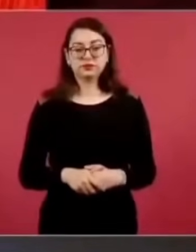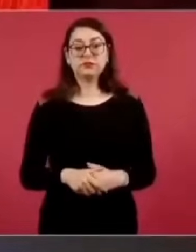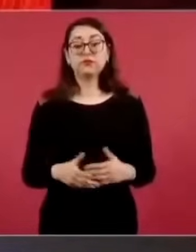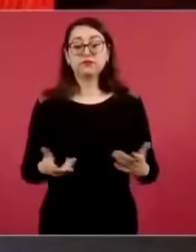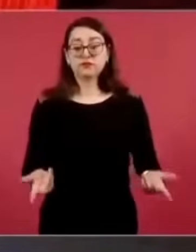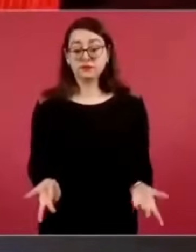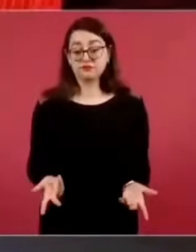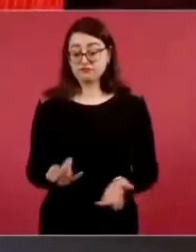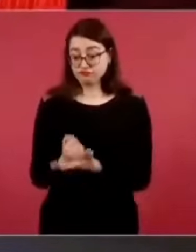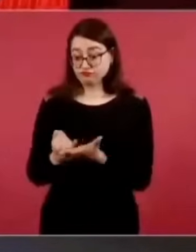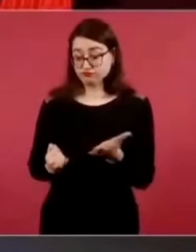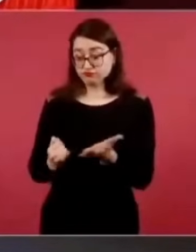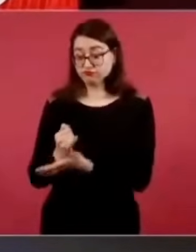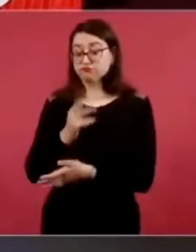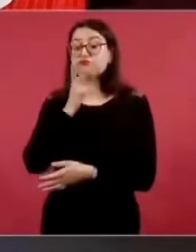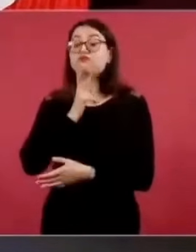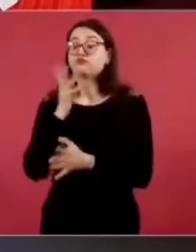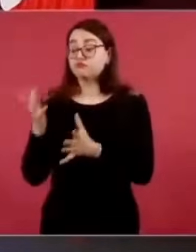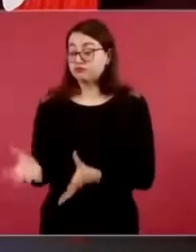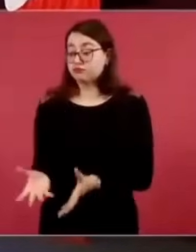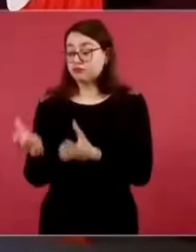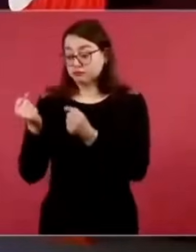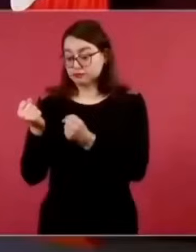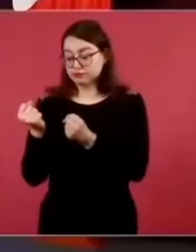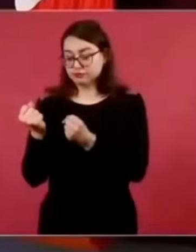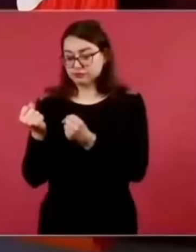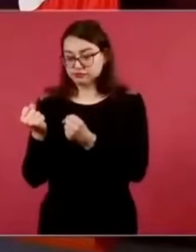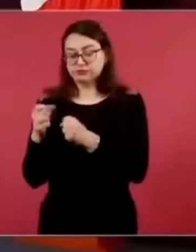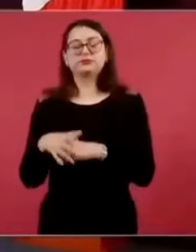general Cárdenas, por esa reacción conservadora,